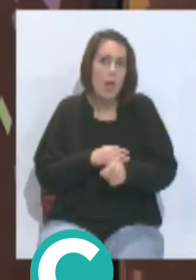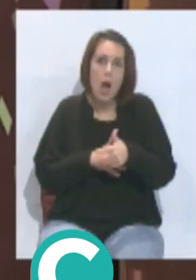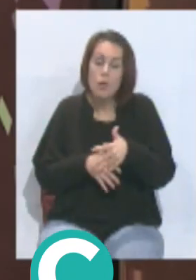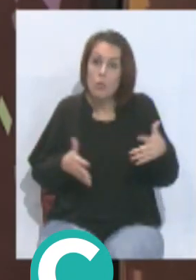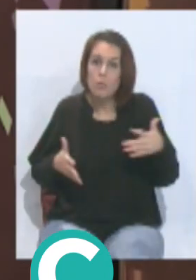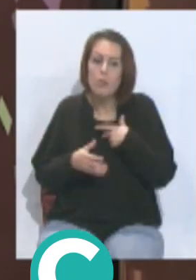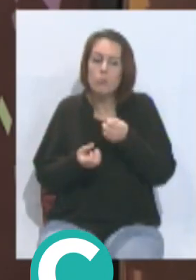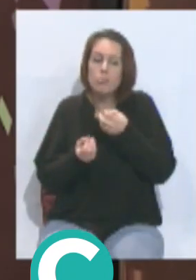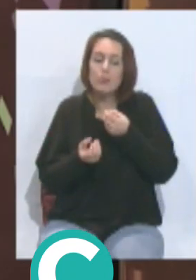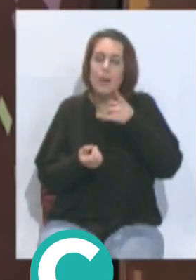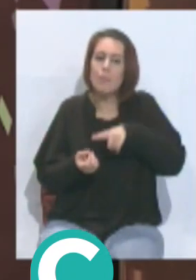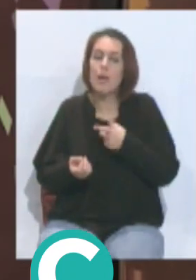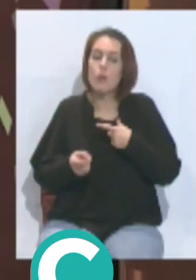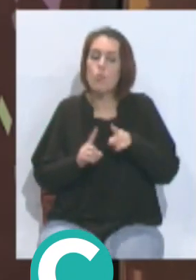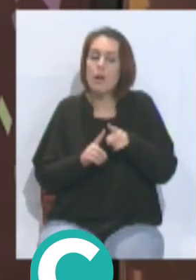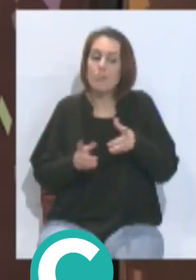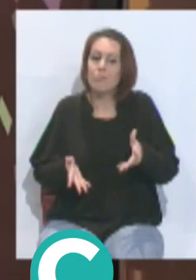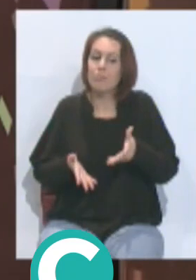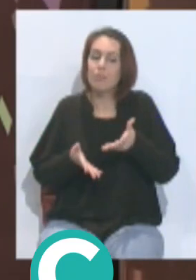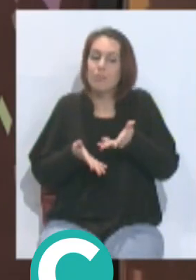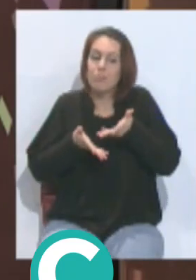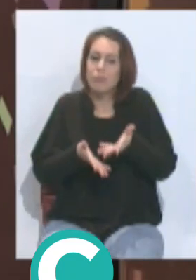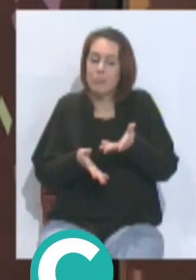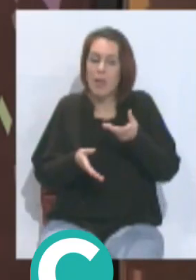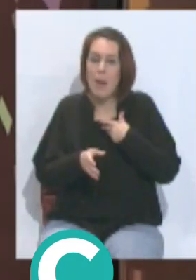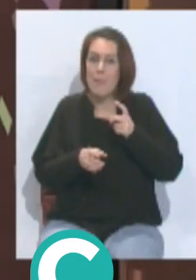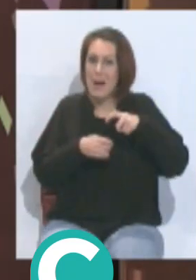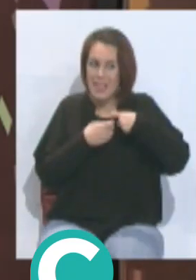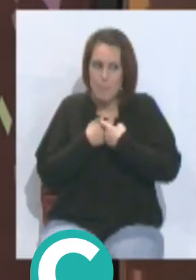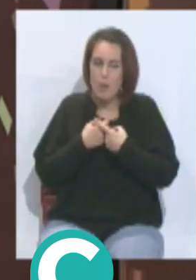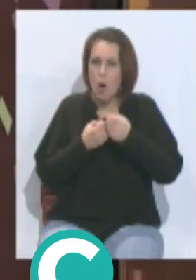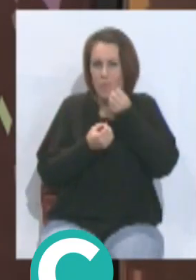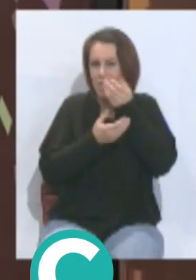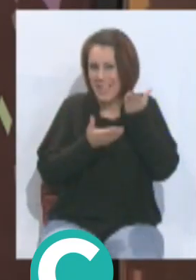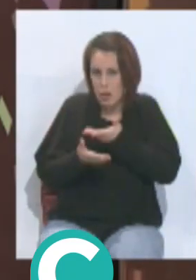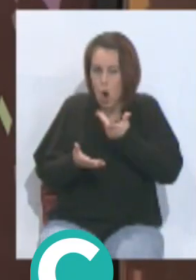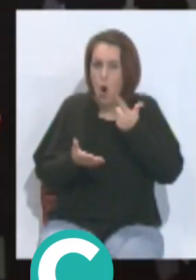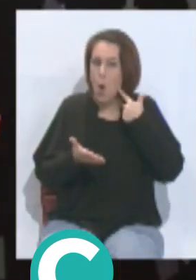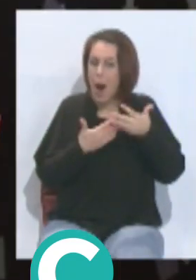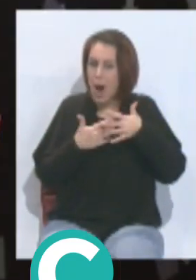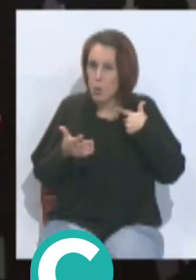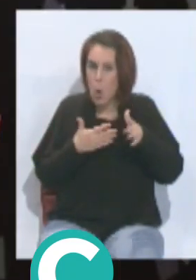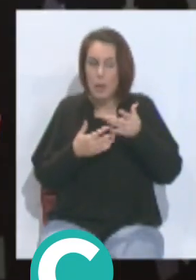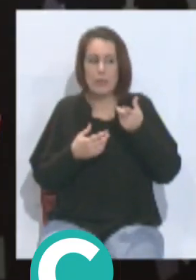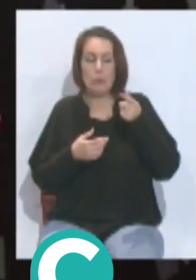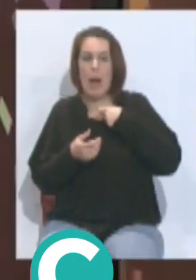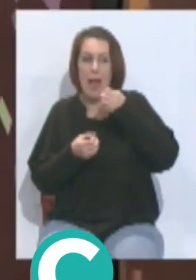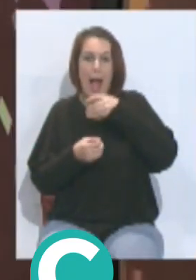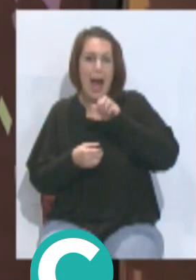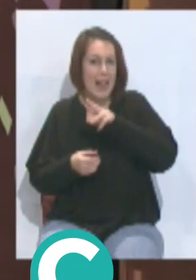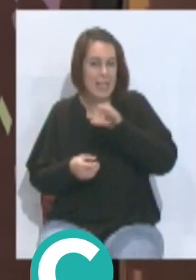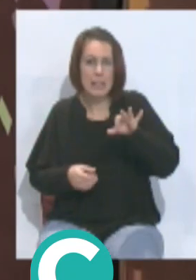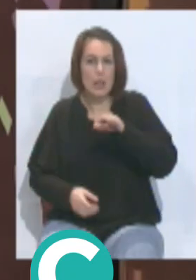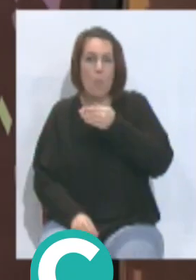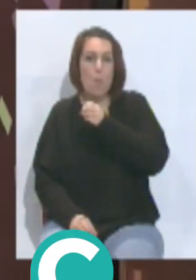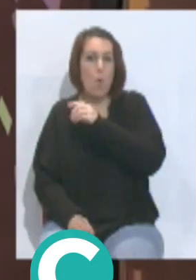enorme, y el contar también con el aliciente de la participación en esas masterclass de Jesús Bienvenido, de Antonio Martínez Ares y de Javi Borque,